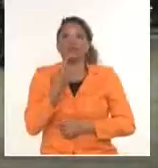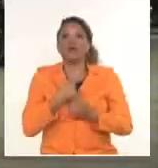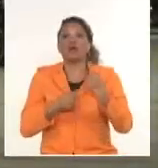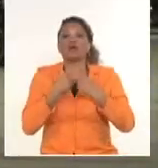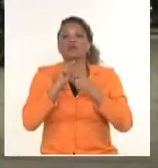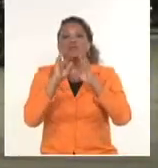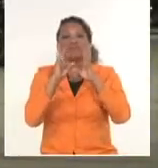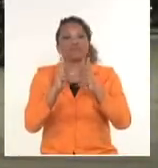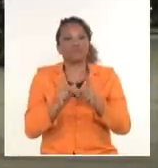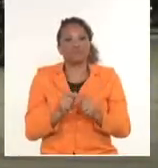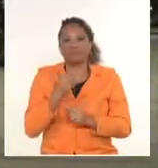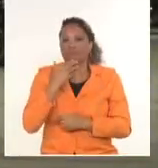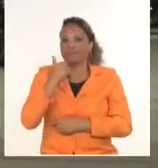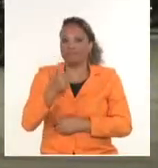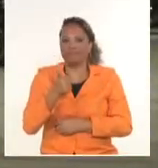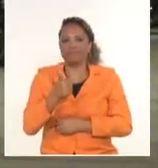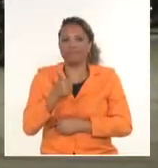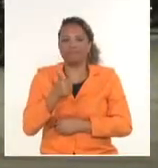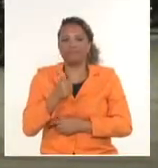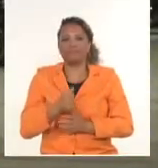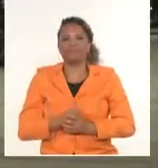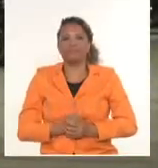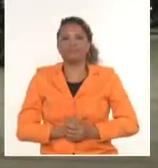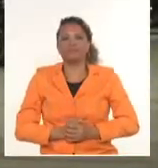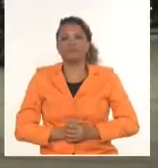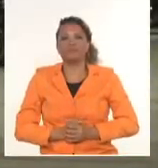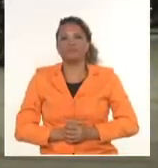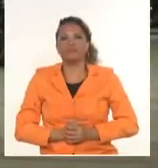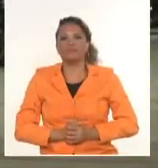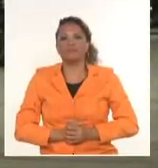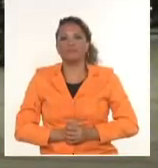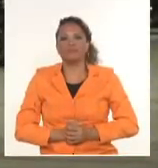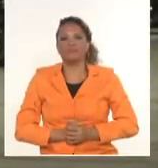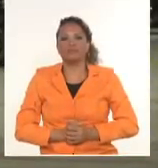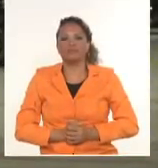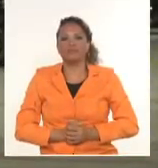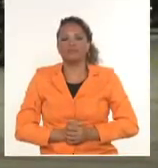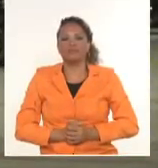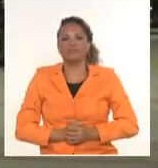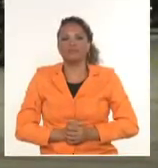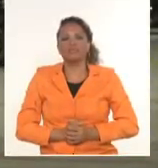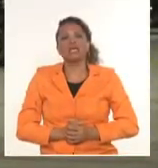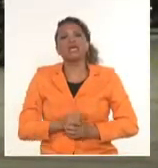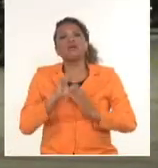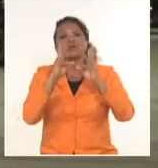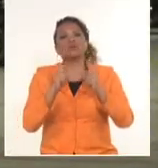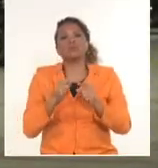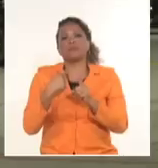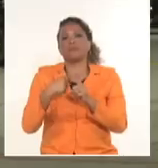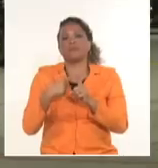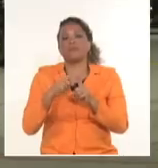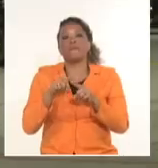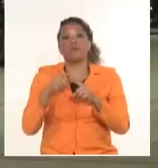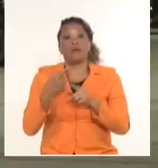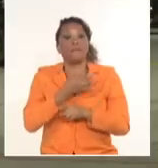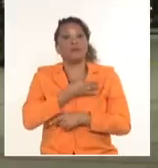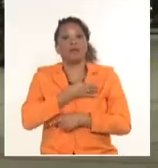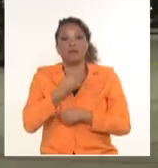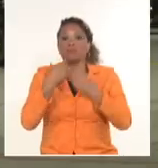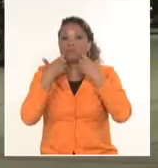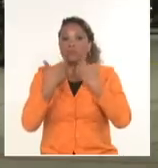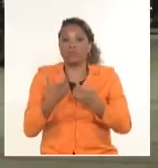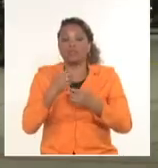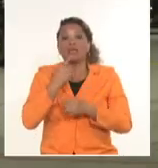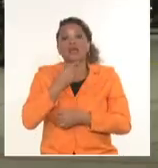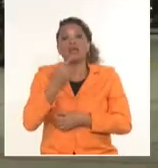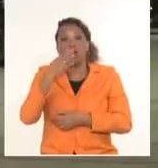resultado, si bien no podemos calificarlo como el esperado, también es positivo, porque una medalla tiene muchísimo valor y Cuba alcanzó 9.